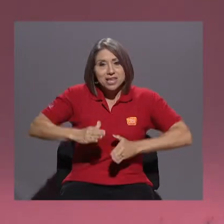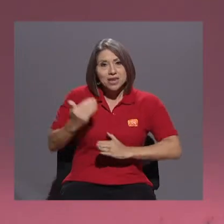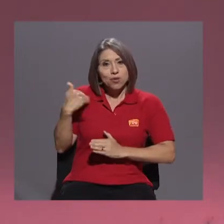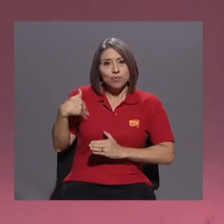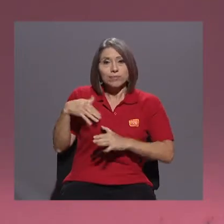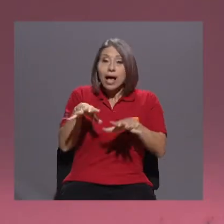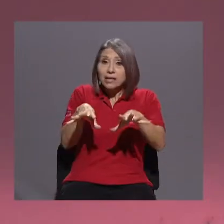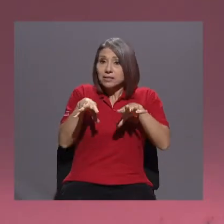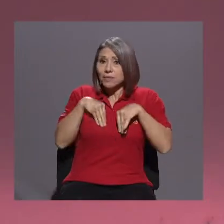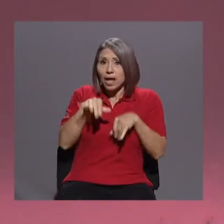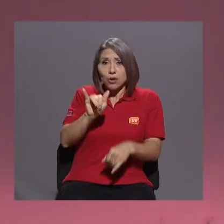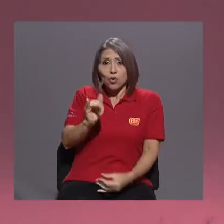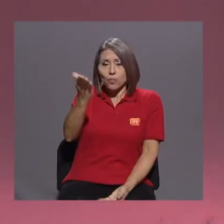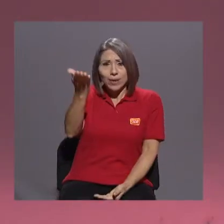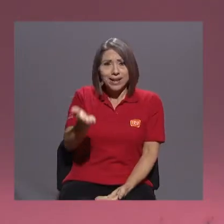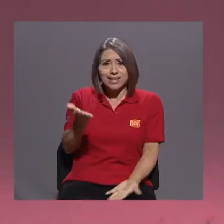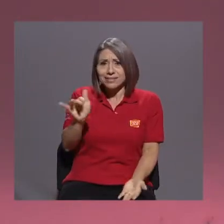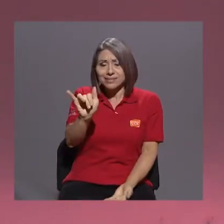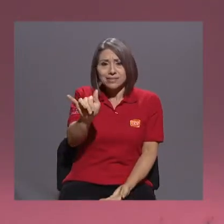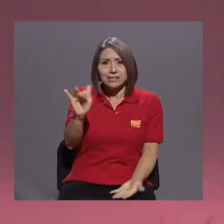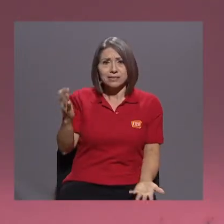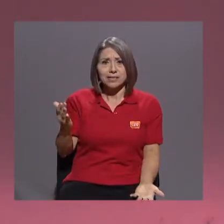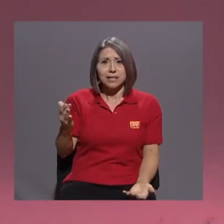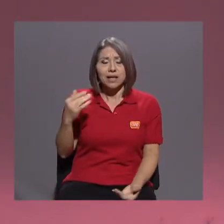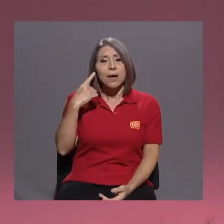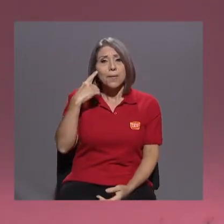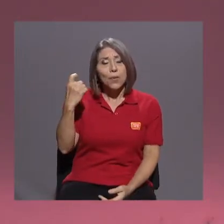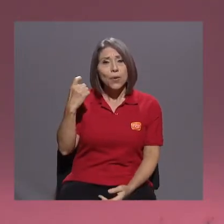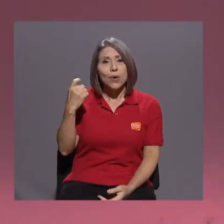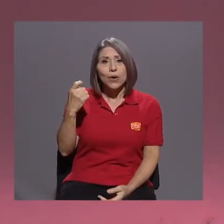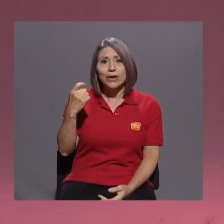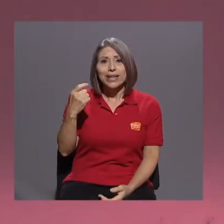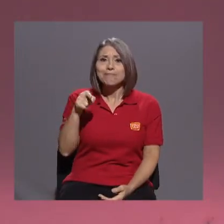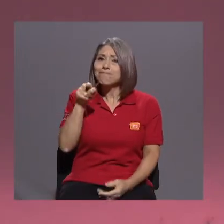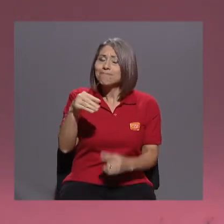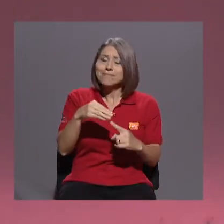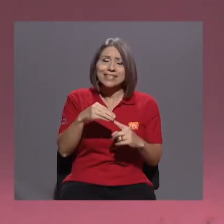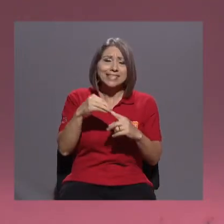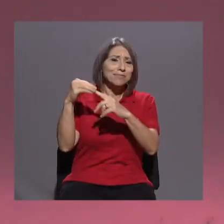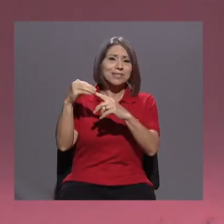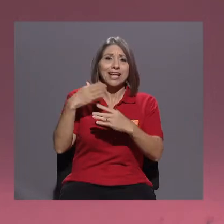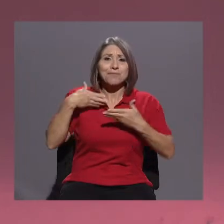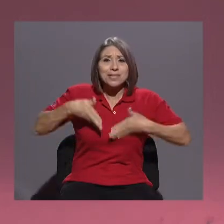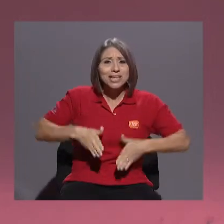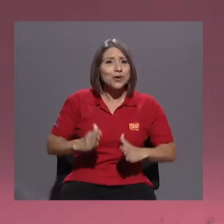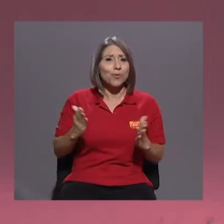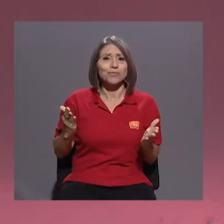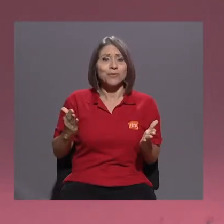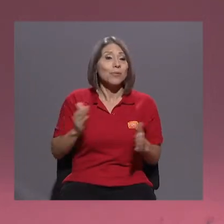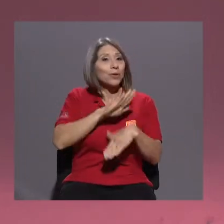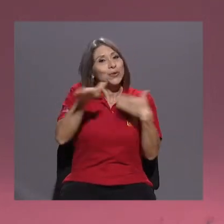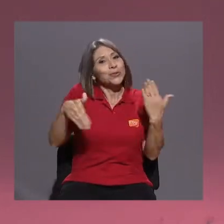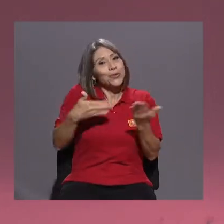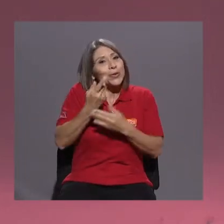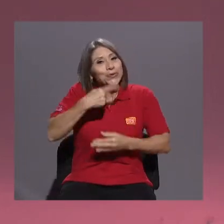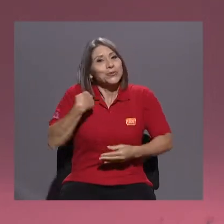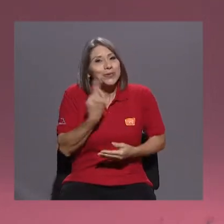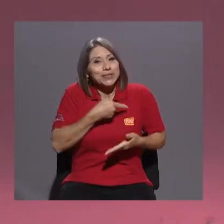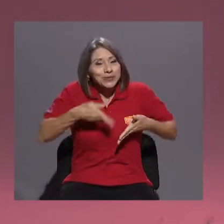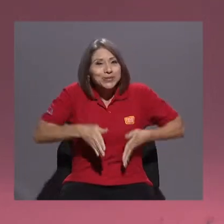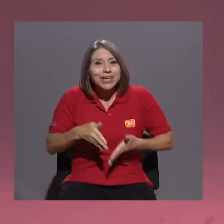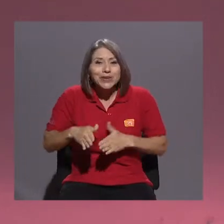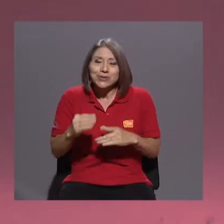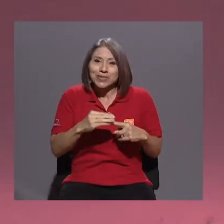Aceptarlo Como él es Porque es un Algo especial Mi hijo Bueno Todos los hijos De nosotras